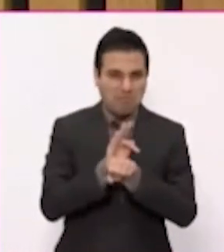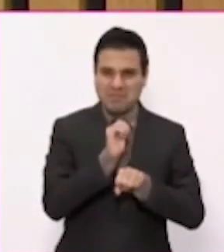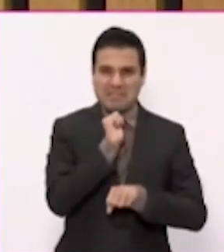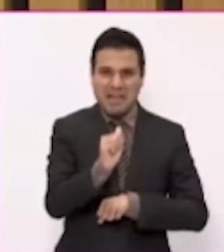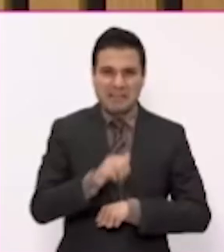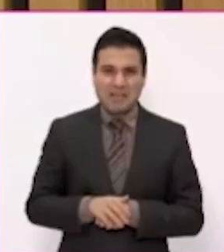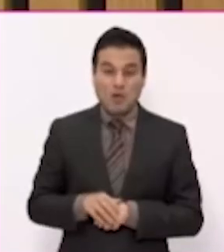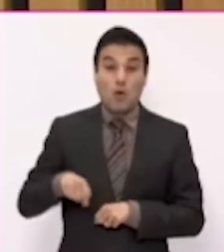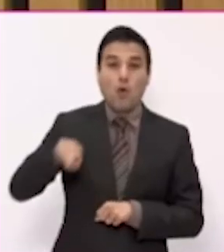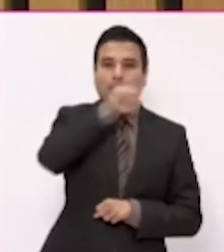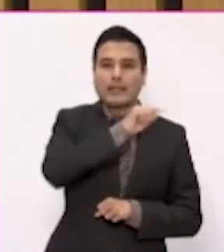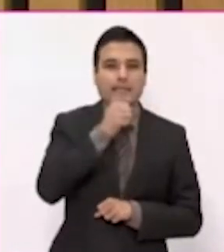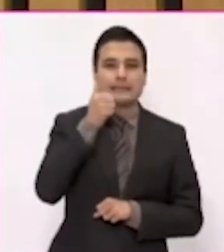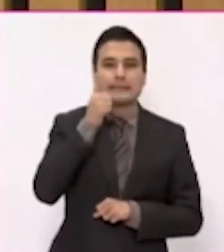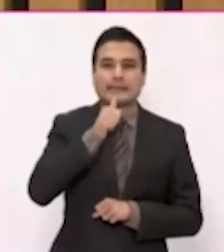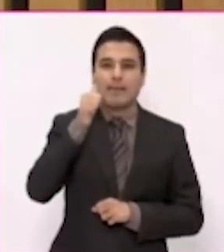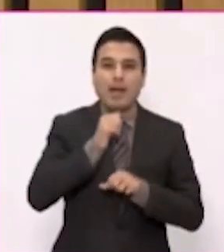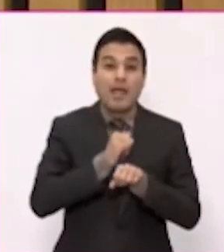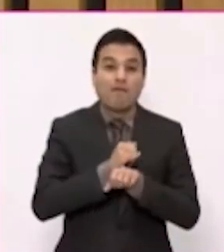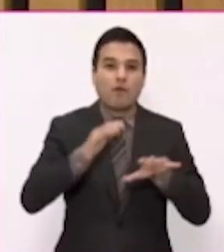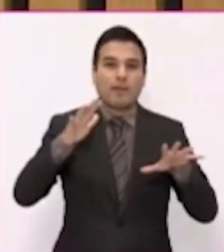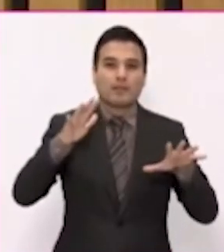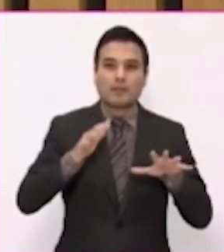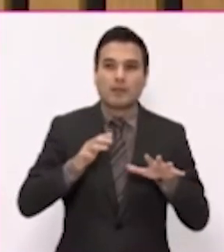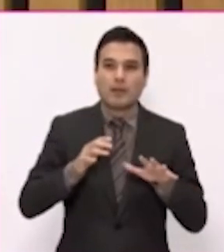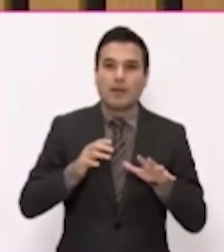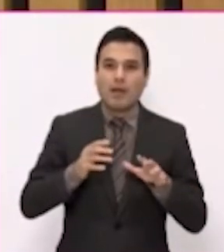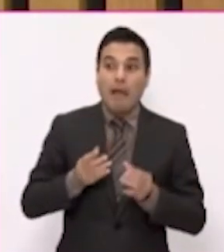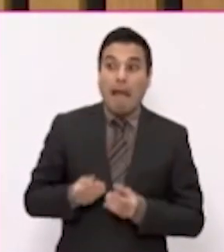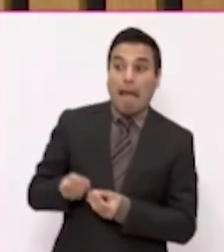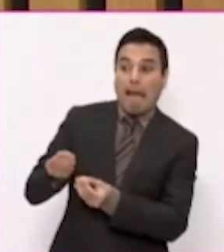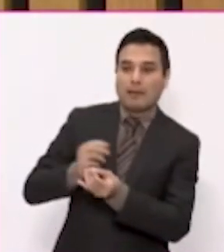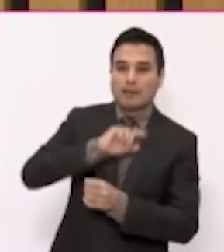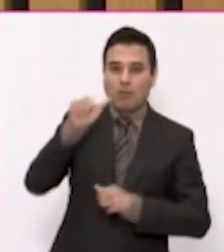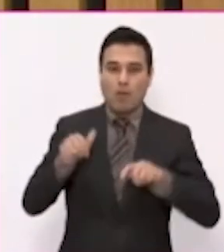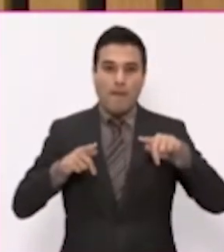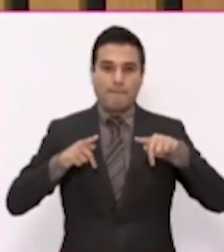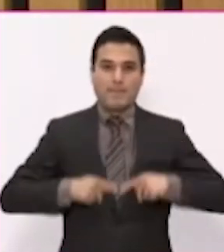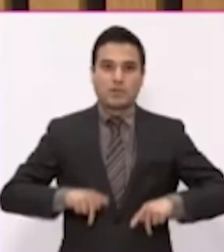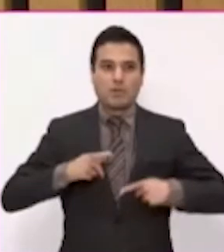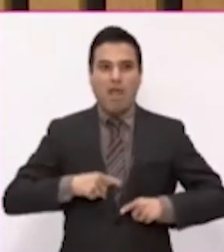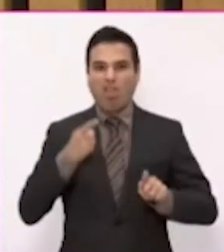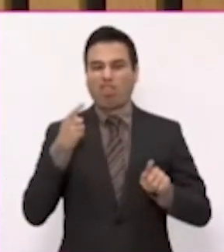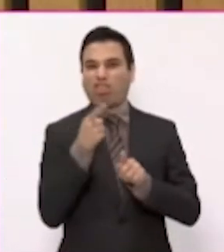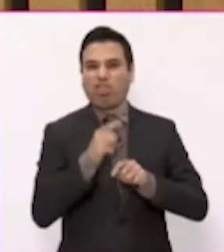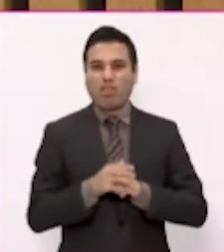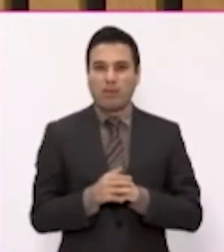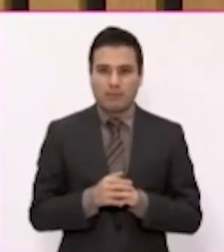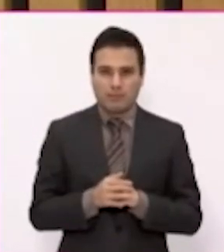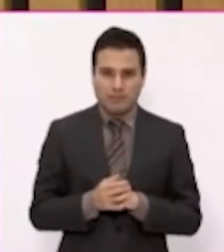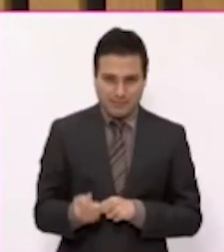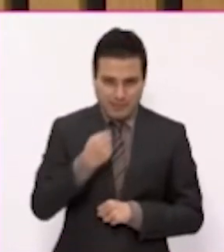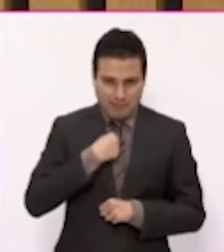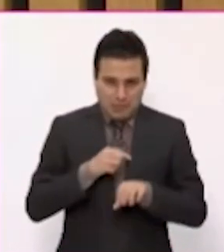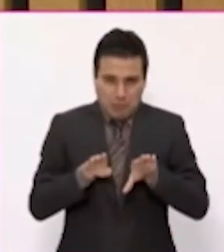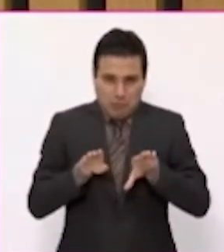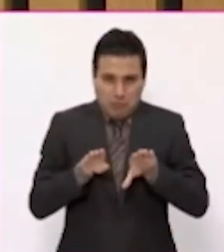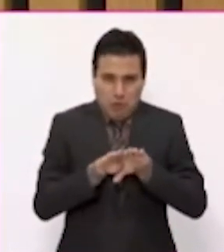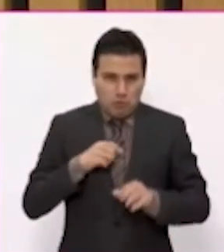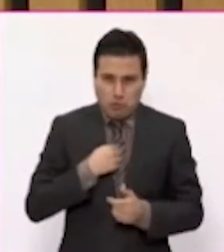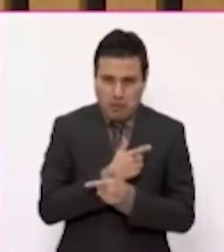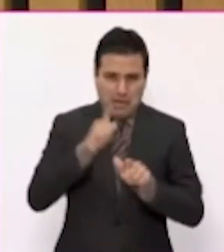para poner sanbenitos a una persona como soy, libre, independiente,